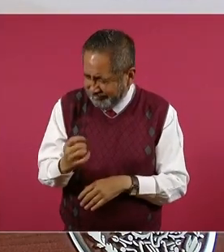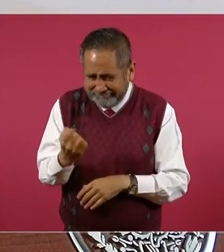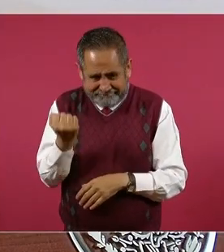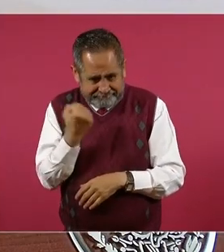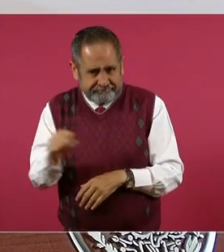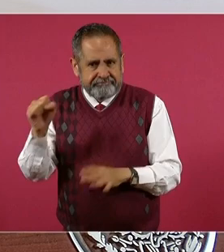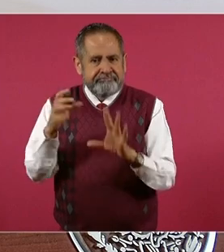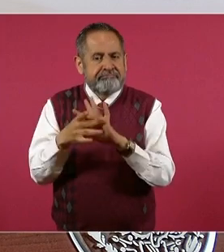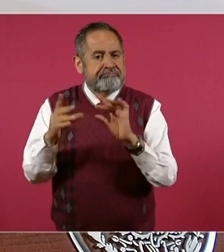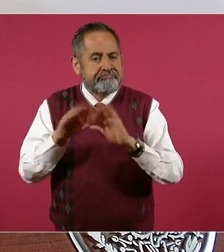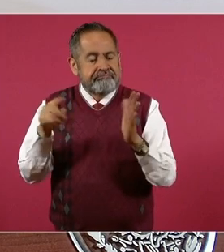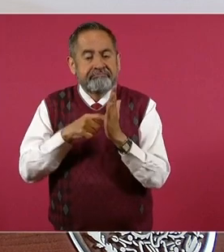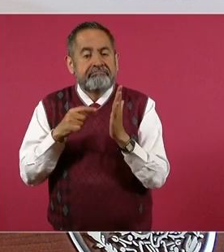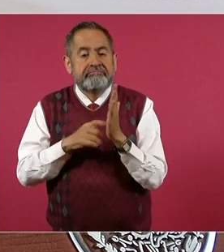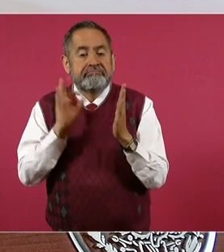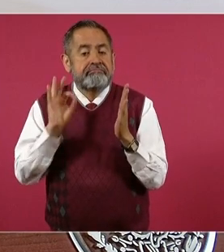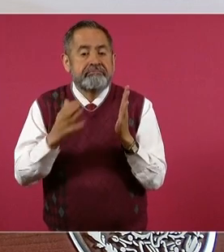magistralmente,